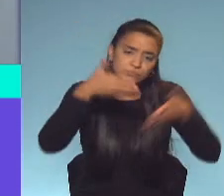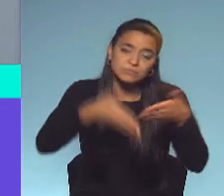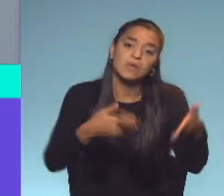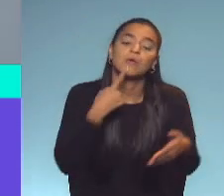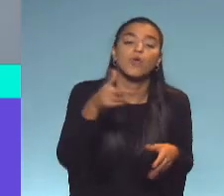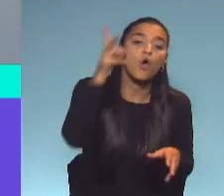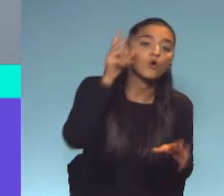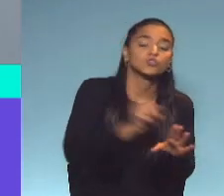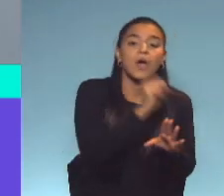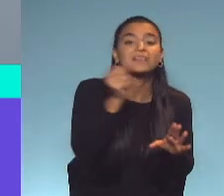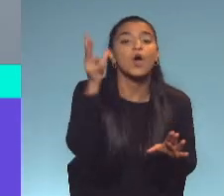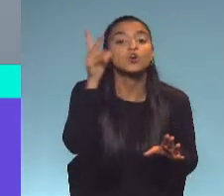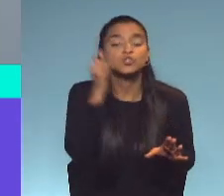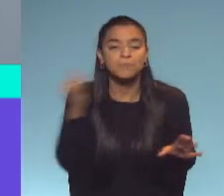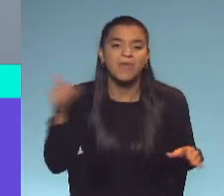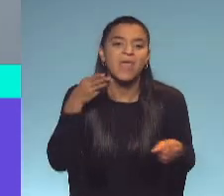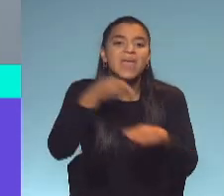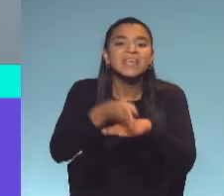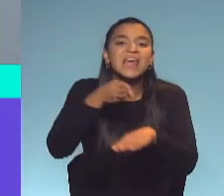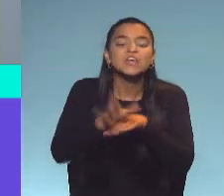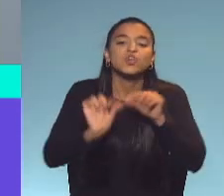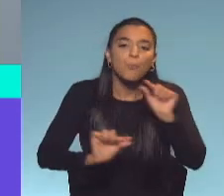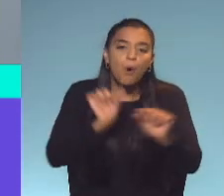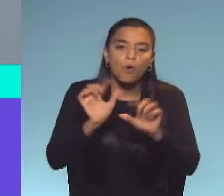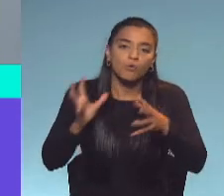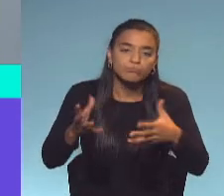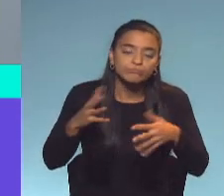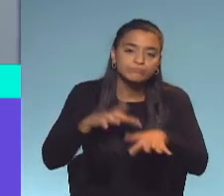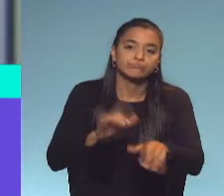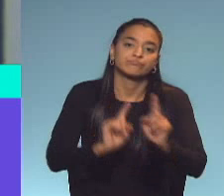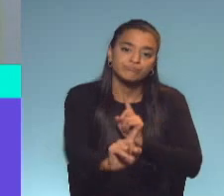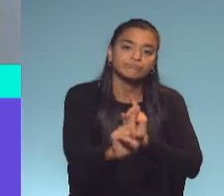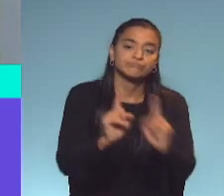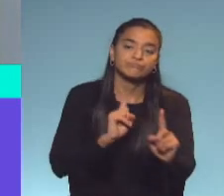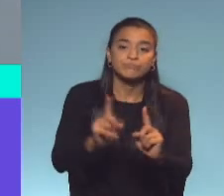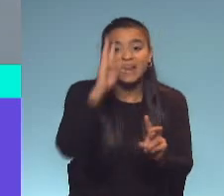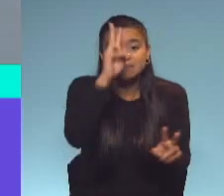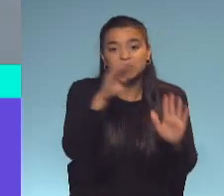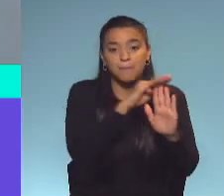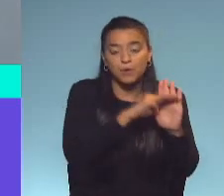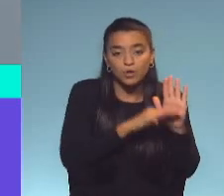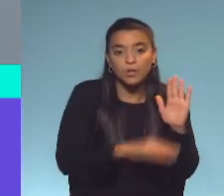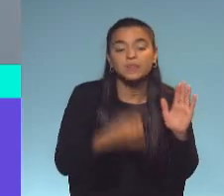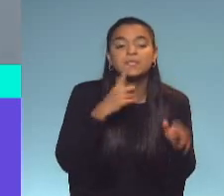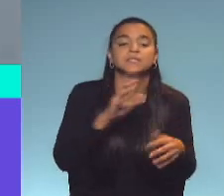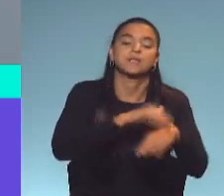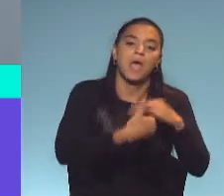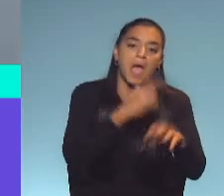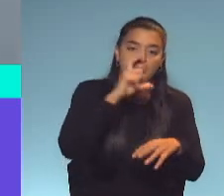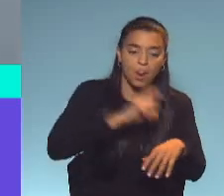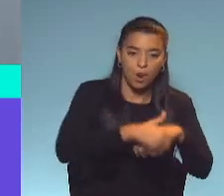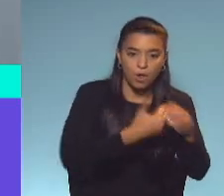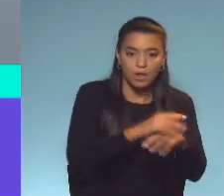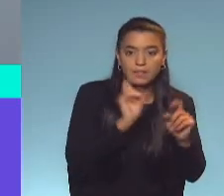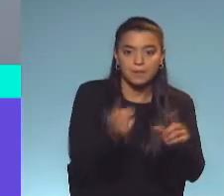de 8 a 8.30 van a ser un ingreso escalonado, obviamente, para respetar el protocolo que incluye ponerse alcohol aquí a la entrada,